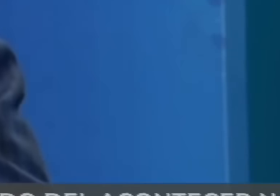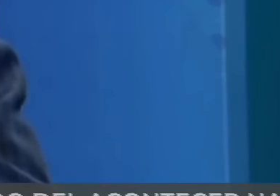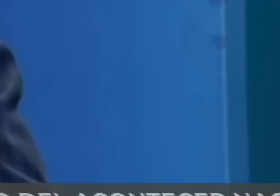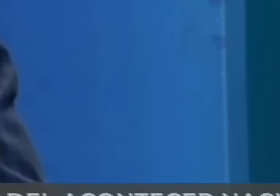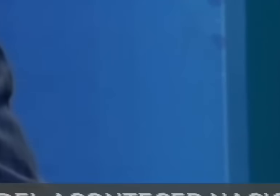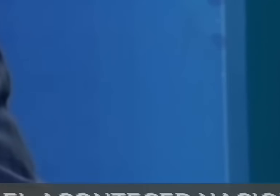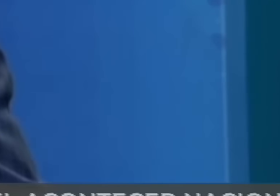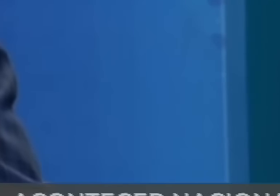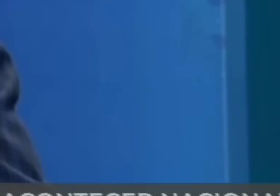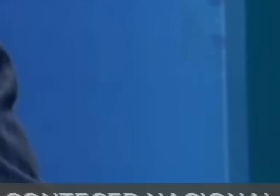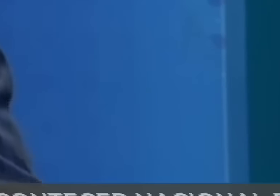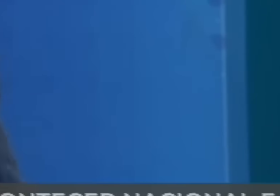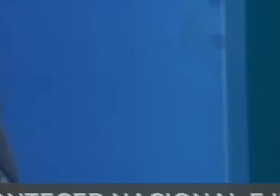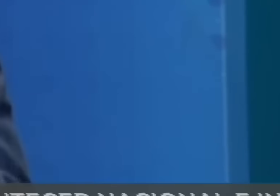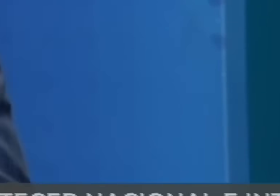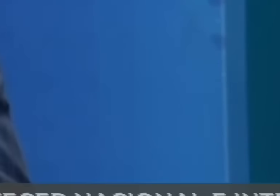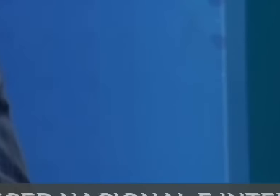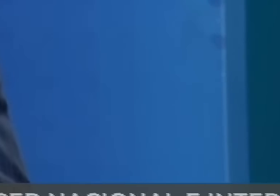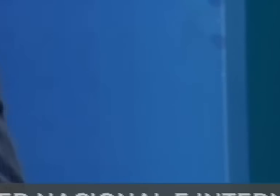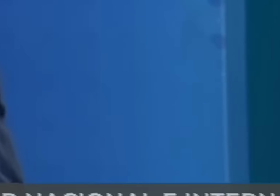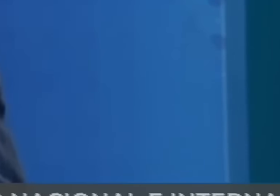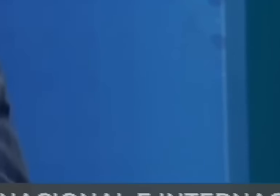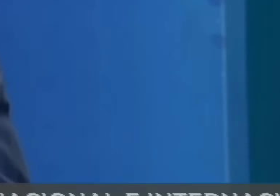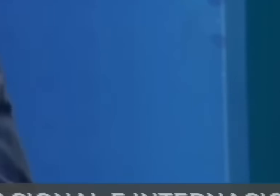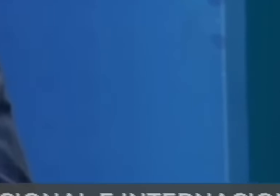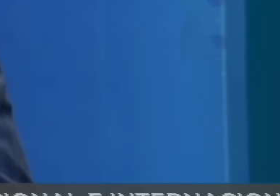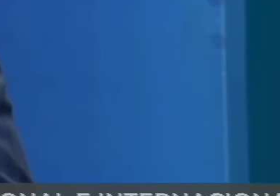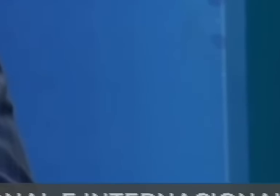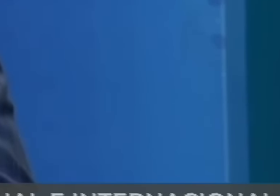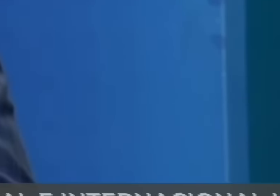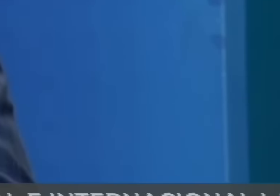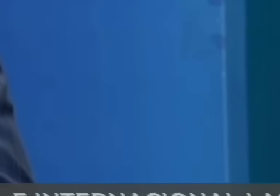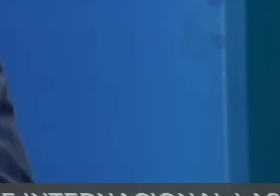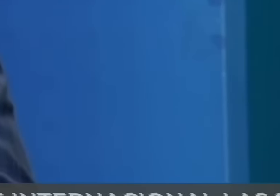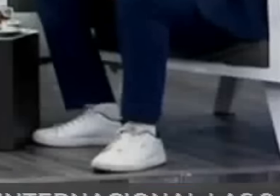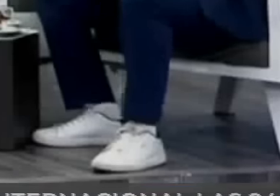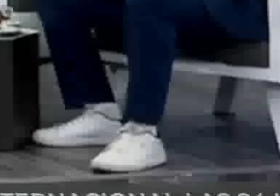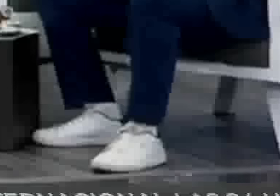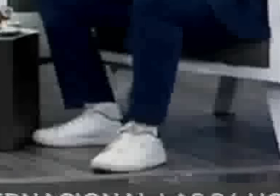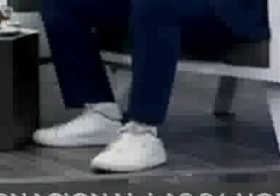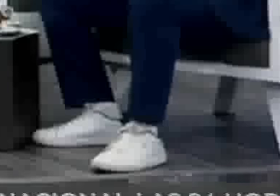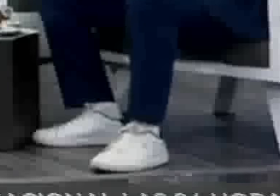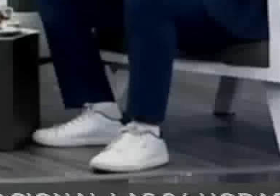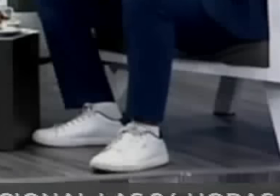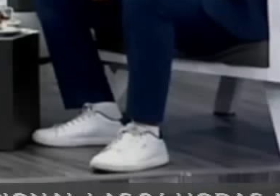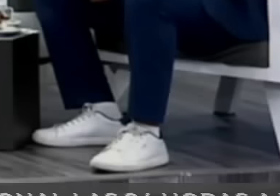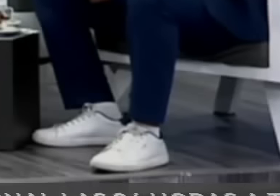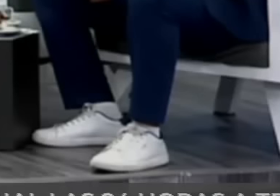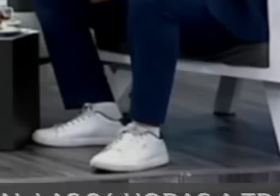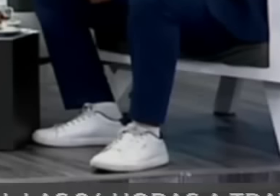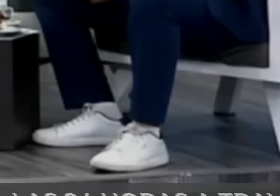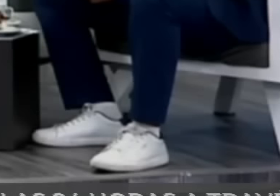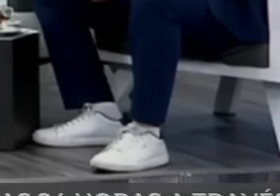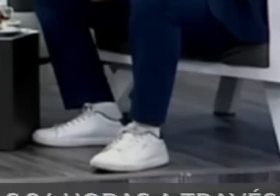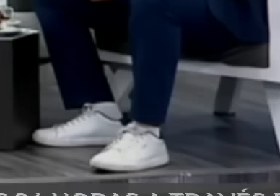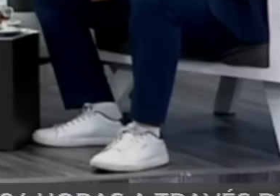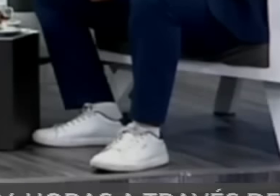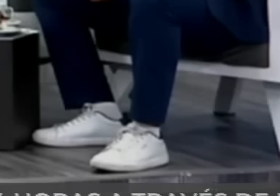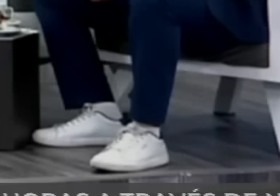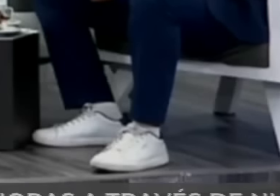vengan, para que inviertan, y nosotros somos la garantía y seguridad de ellos. Bien, y más noticias, presidente, avanzando en el escenario político